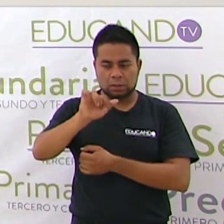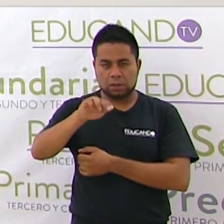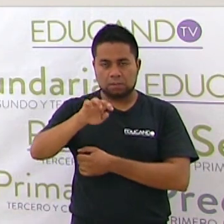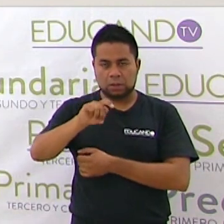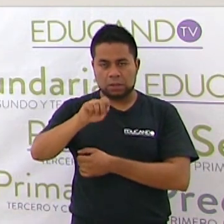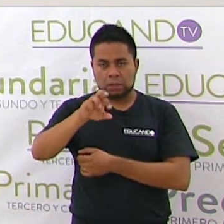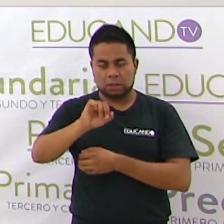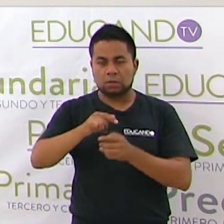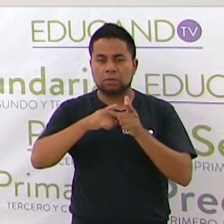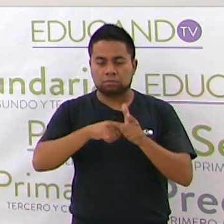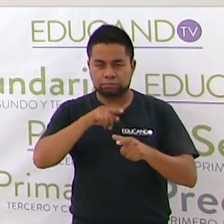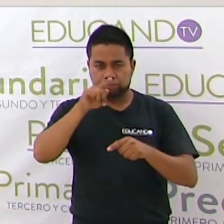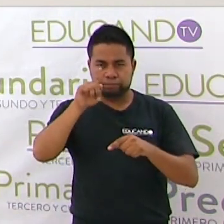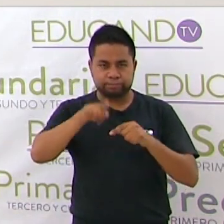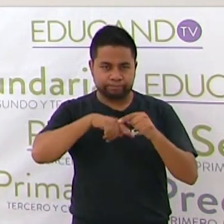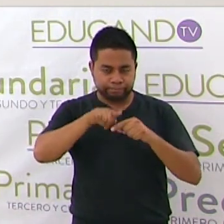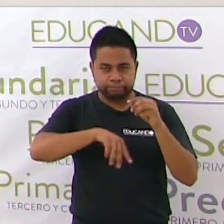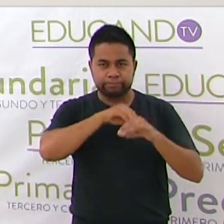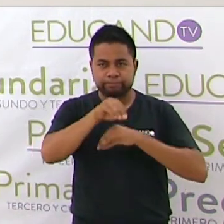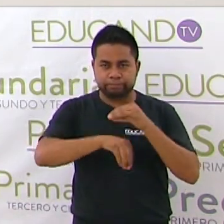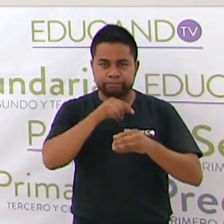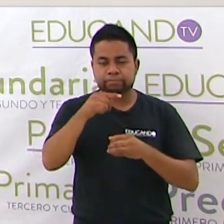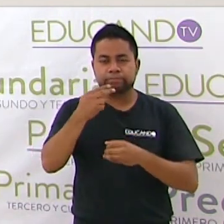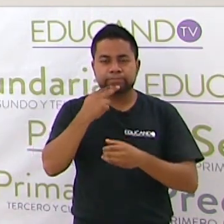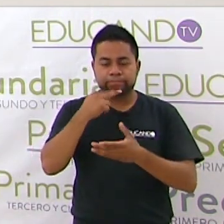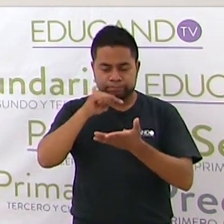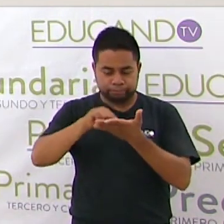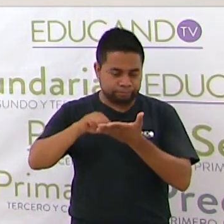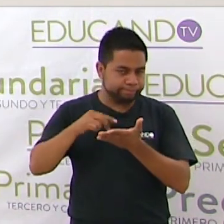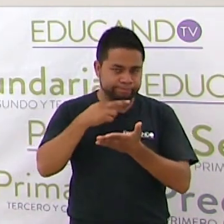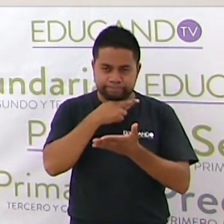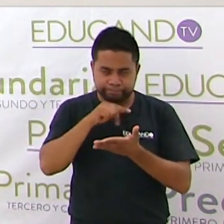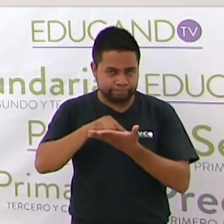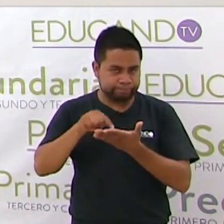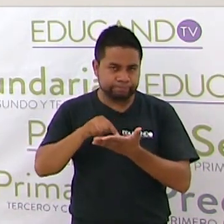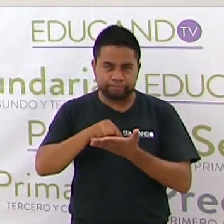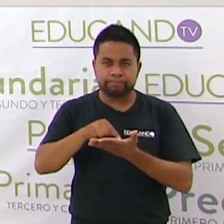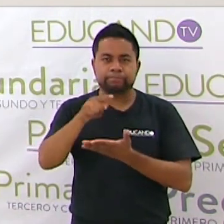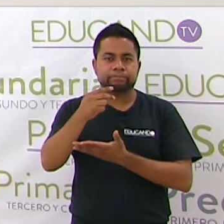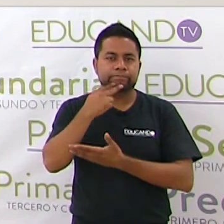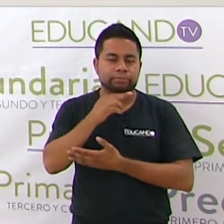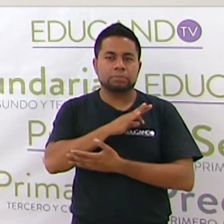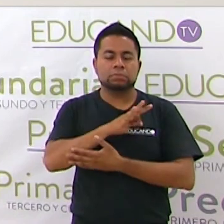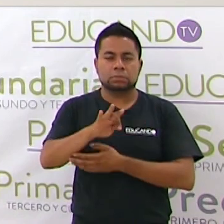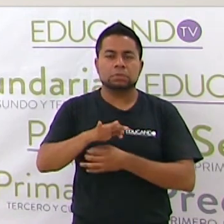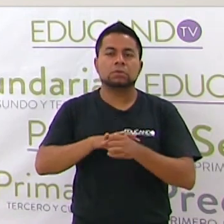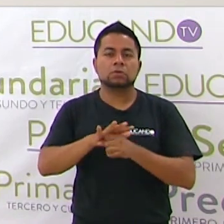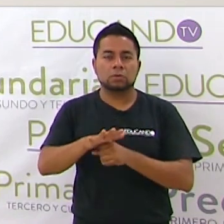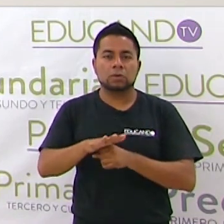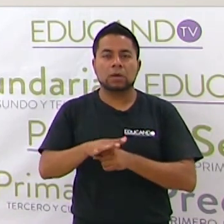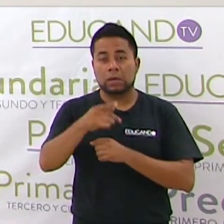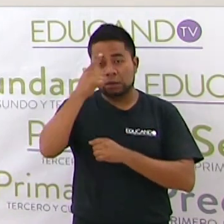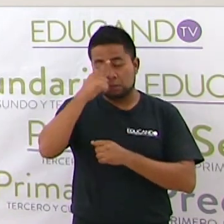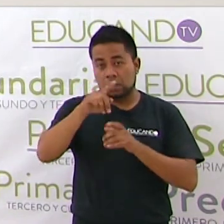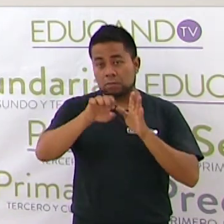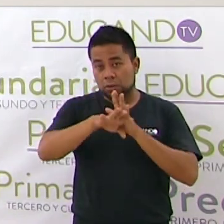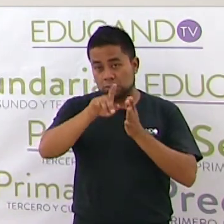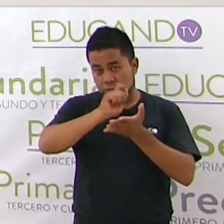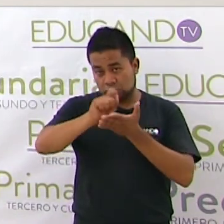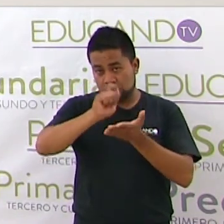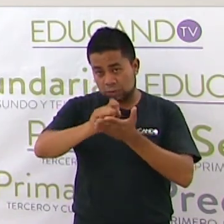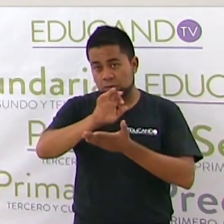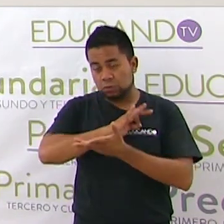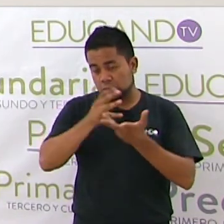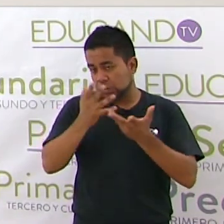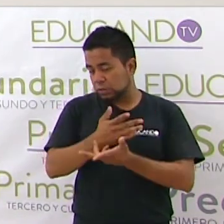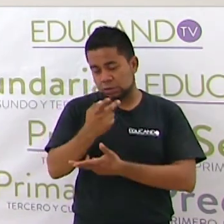sustituyendo. Aquí ya podemos, aquí voy a utilizar la calculadora para hacerlo rápido. Tú también lo puedes utilizar. O si quieres desarrollar el algoritmo, también lo puedes